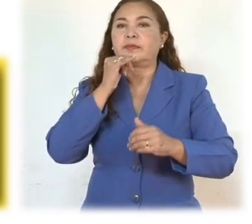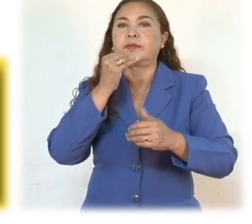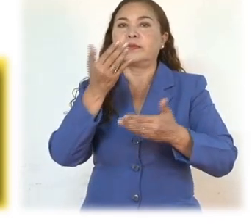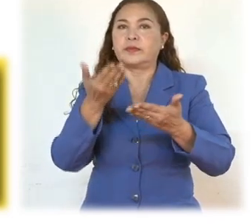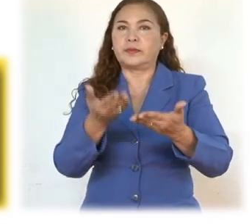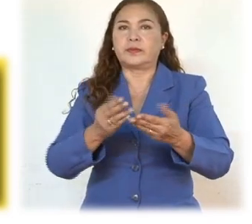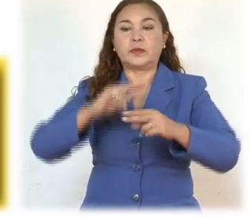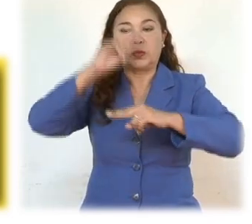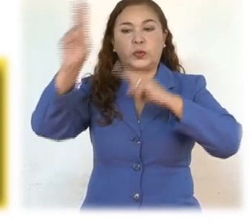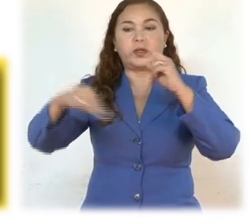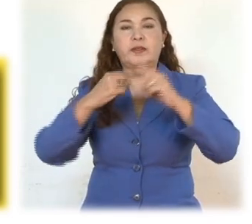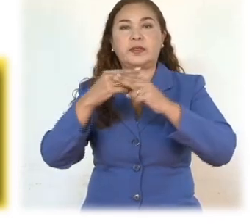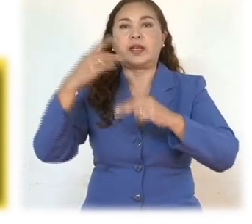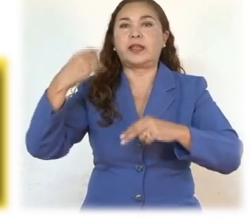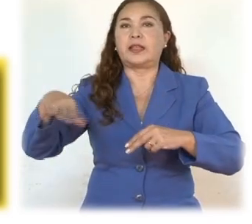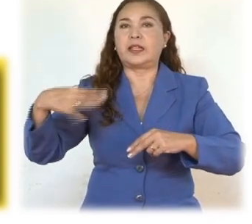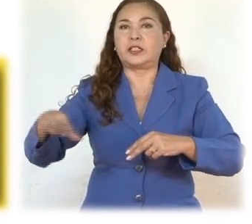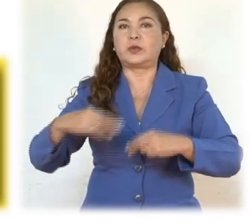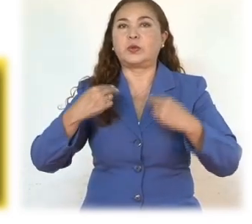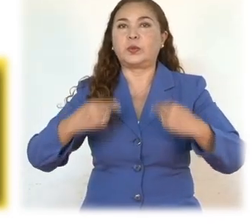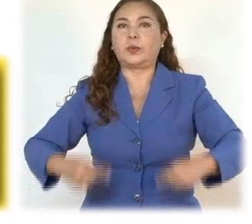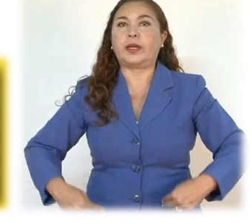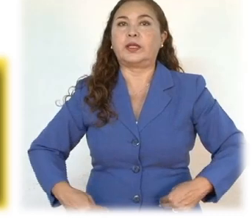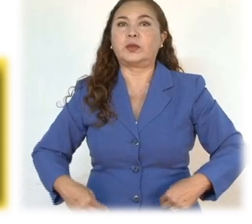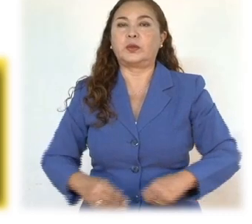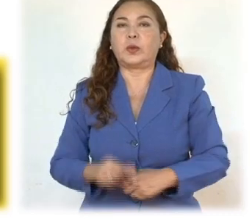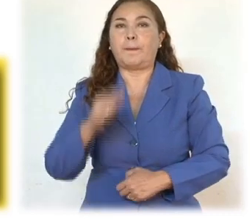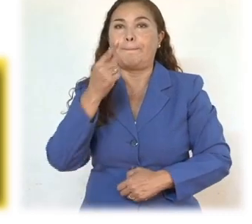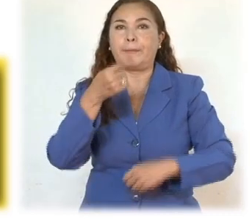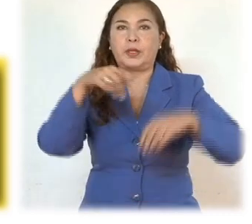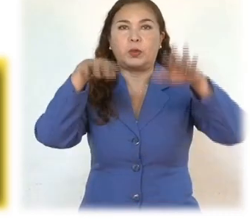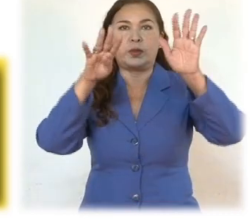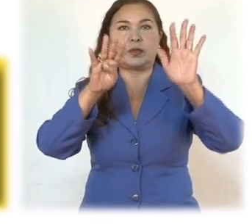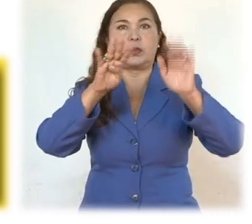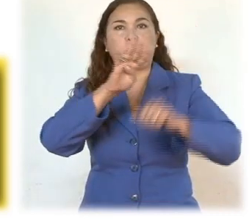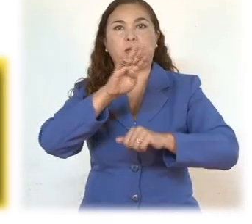declaración universal de los Derechos Humanos